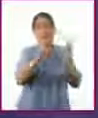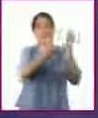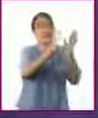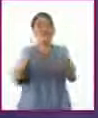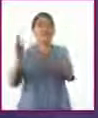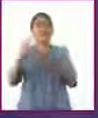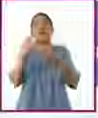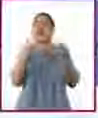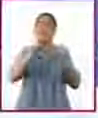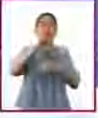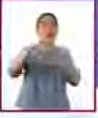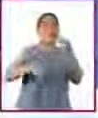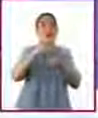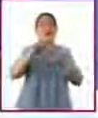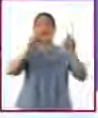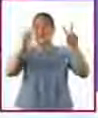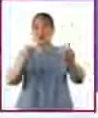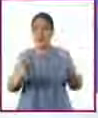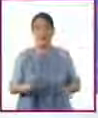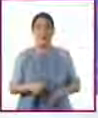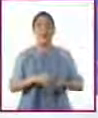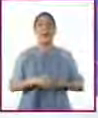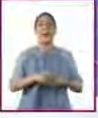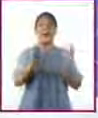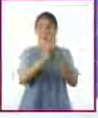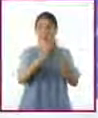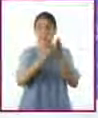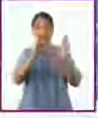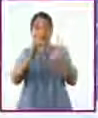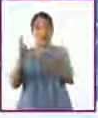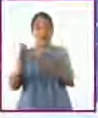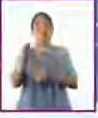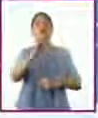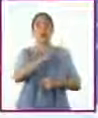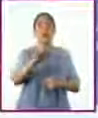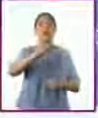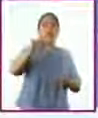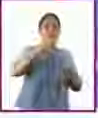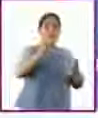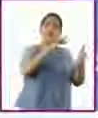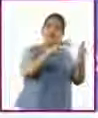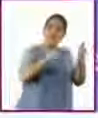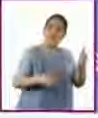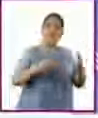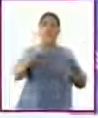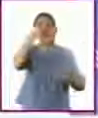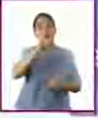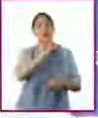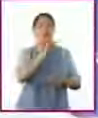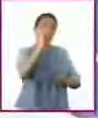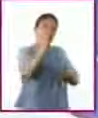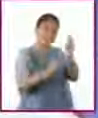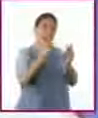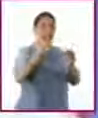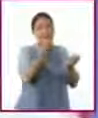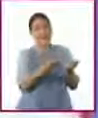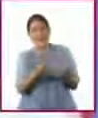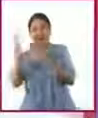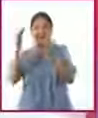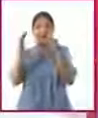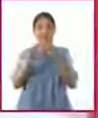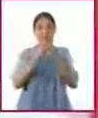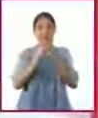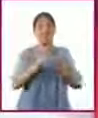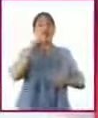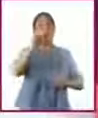de conocimiento. En las bibliotecas puedes leer los textos o pedirlos para préstamo externo. ¿Sabes dónde se